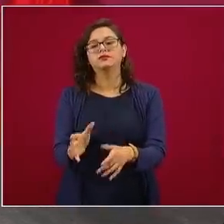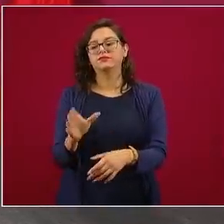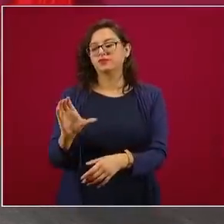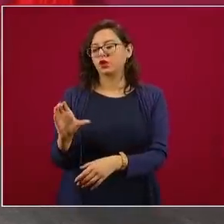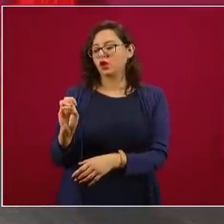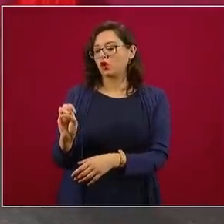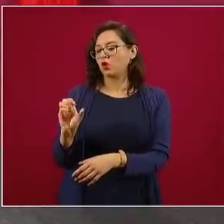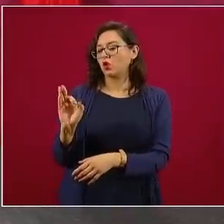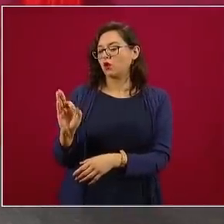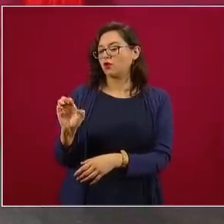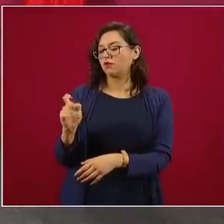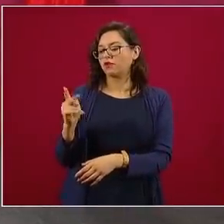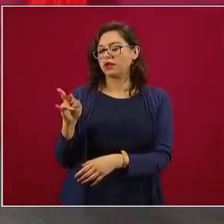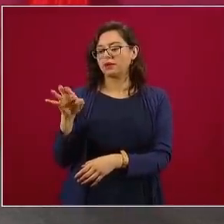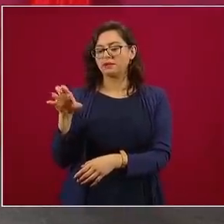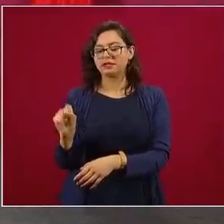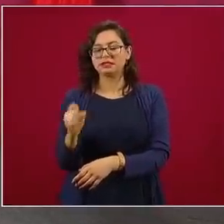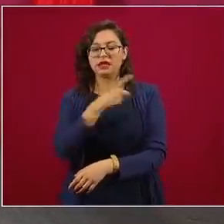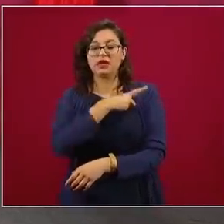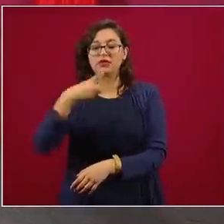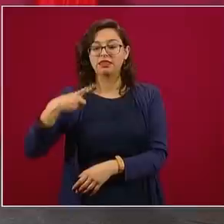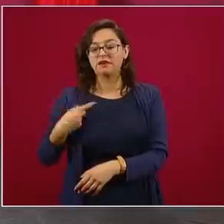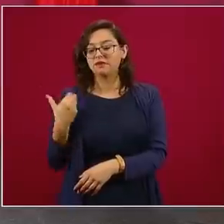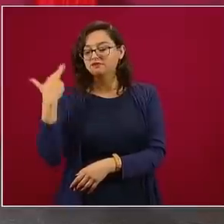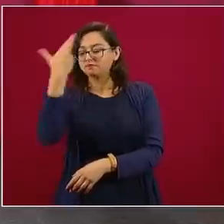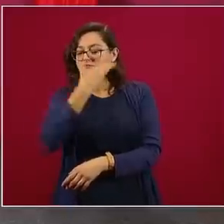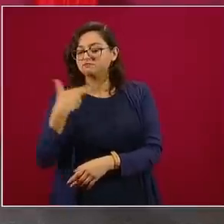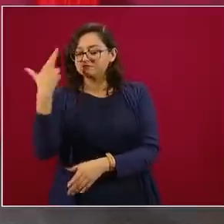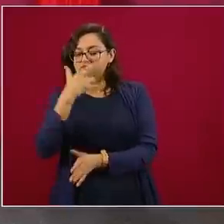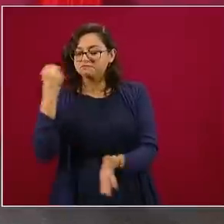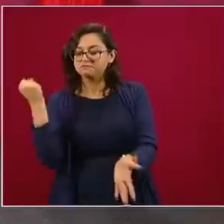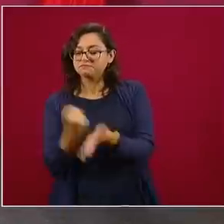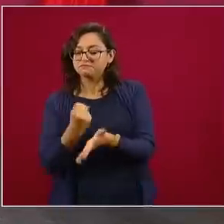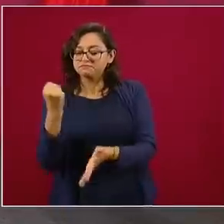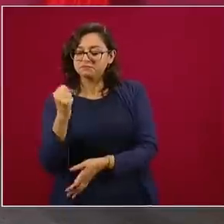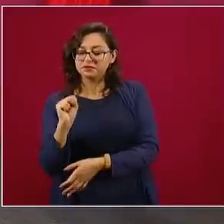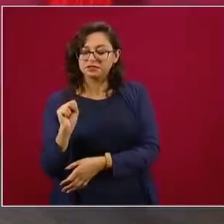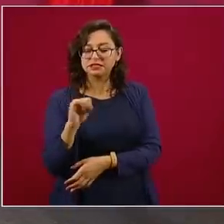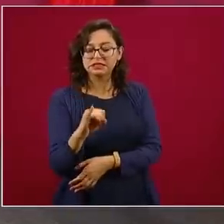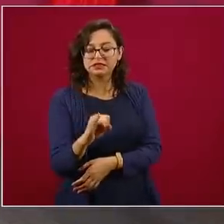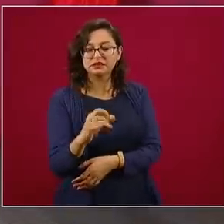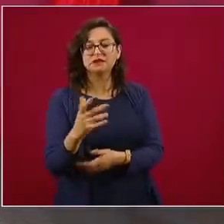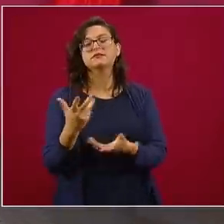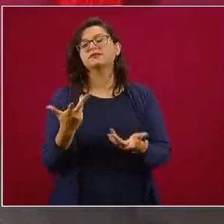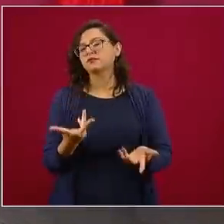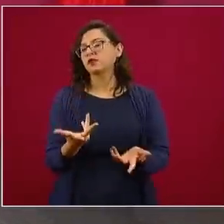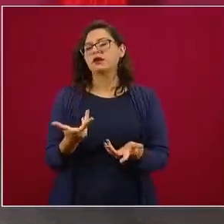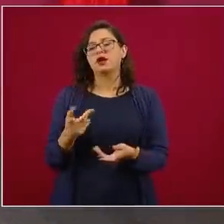COFEPRIS tiene que dar la autorización. Desde luego, COFEPRIS ha estado